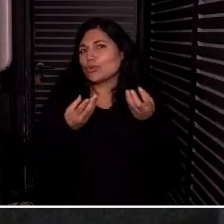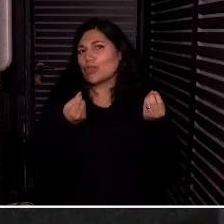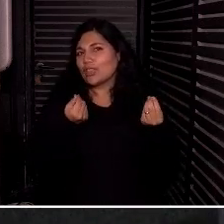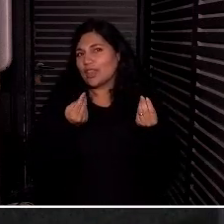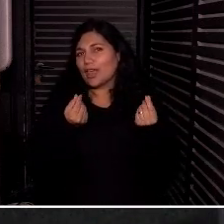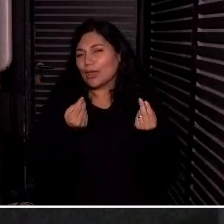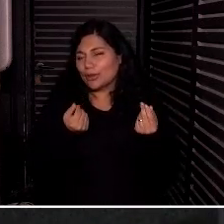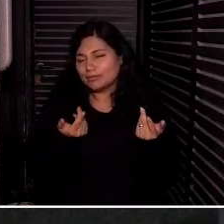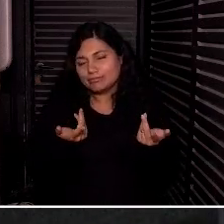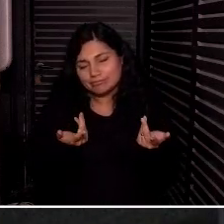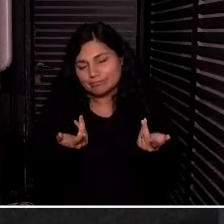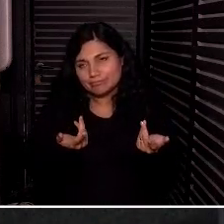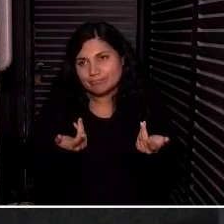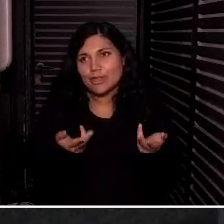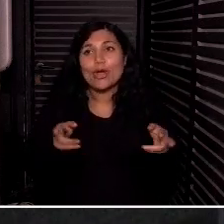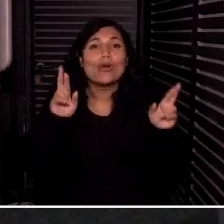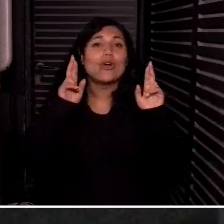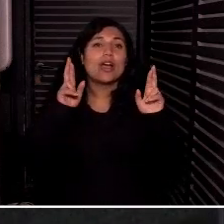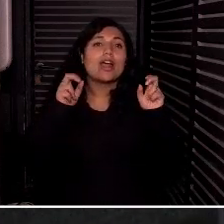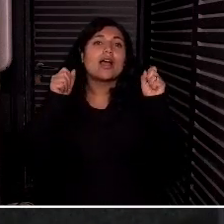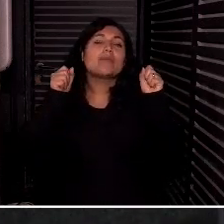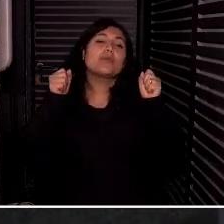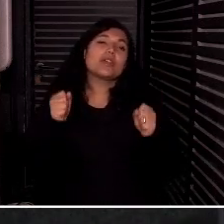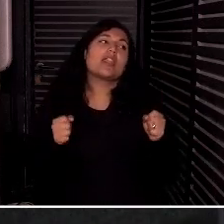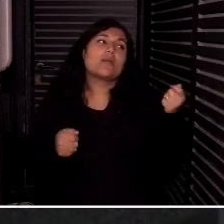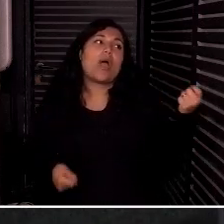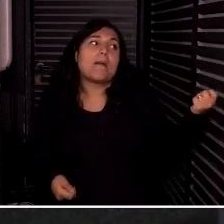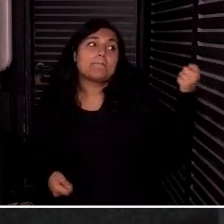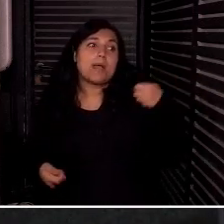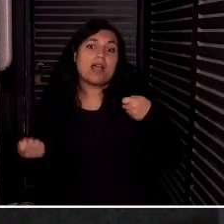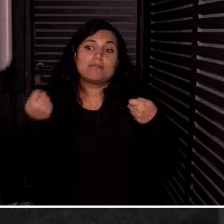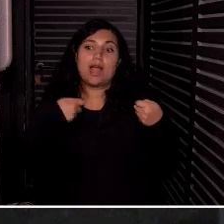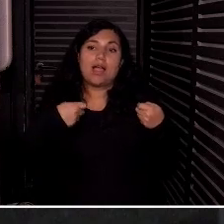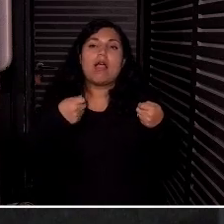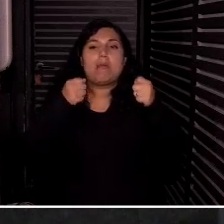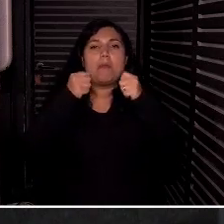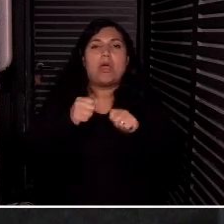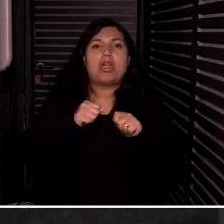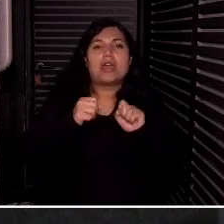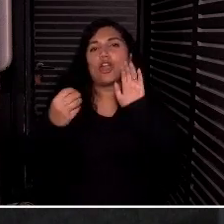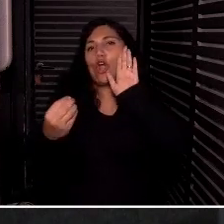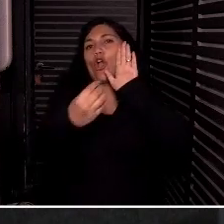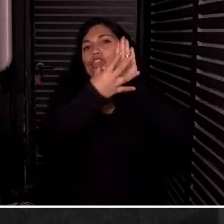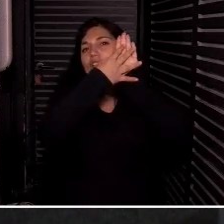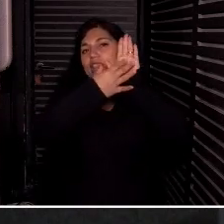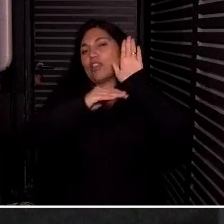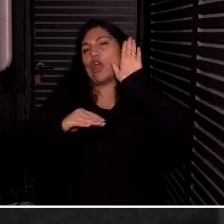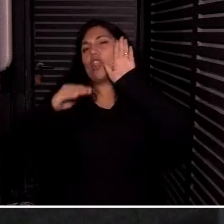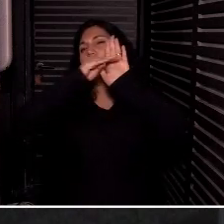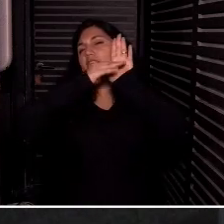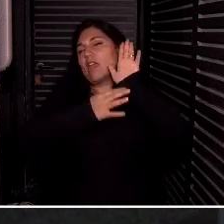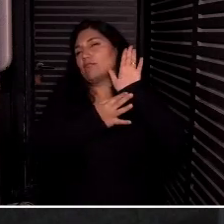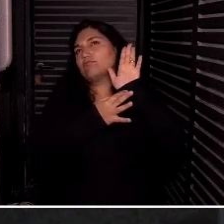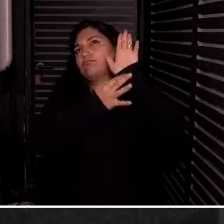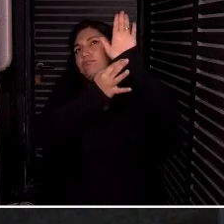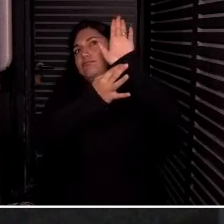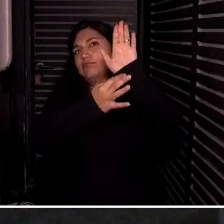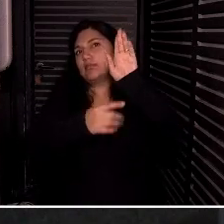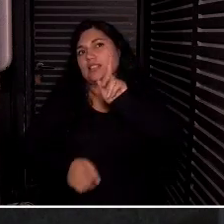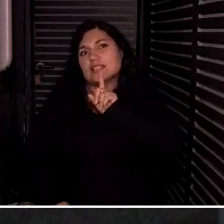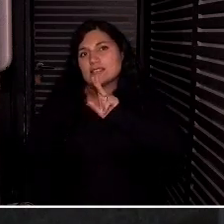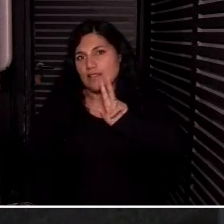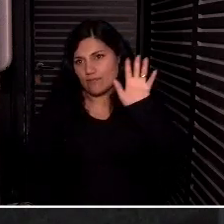capacidad Ojalá tuviéramos la inversión que se requiere para poder poner contenido de ese nivel en la pantalla de televisión